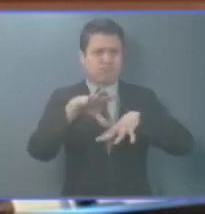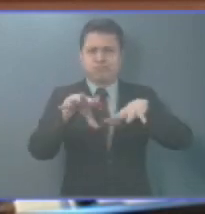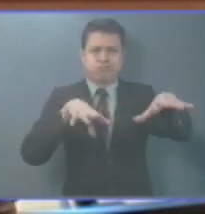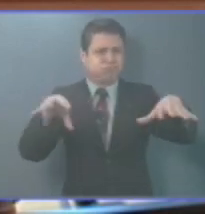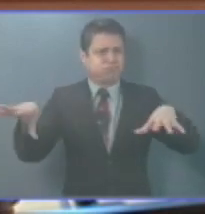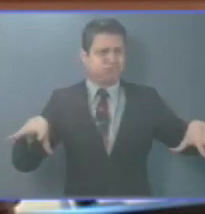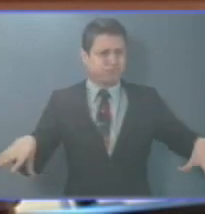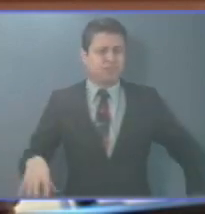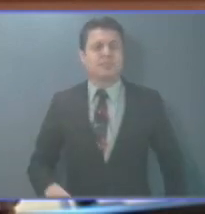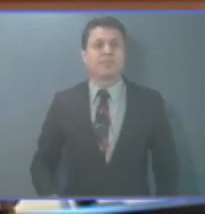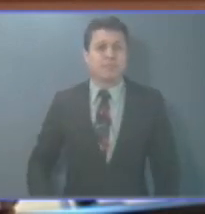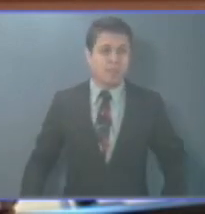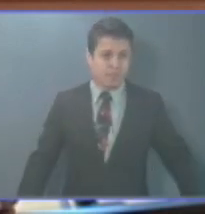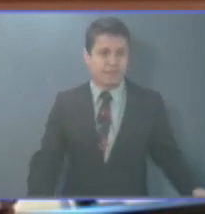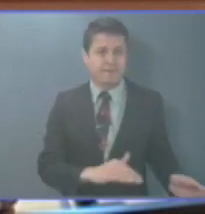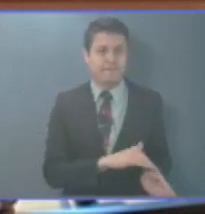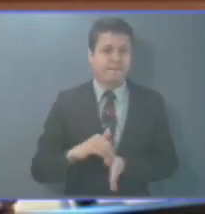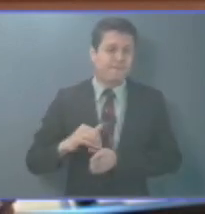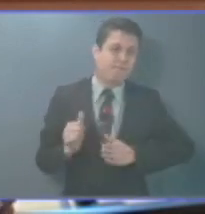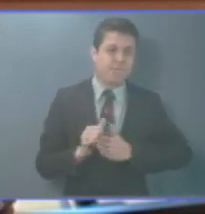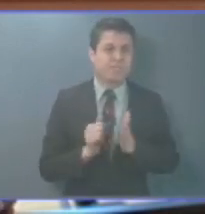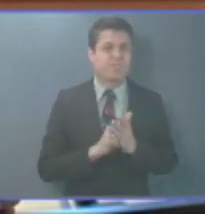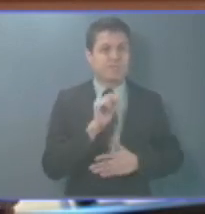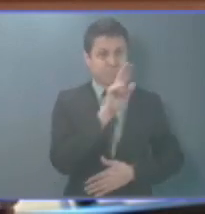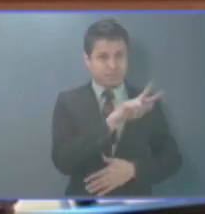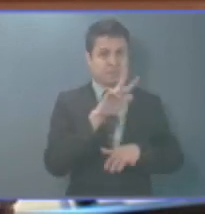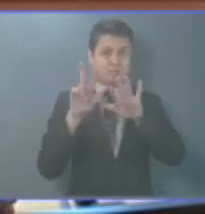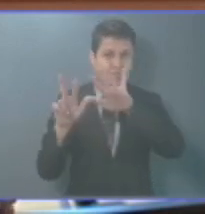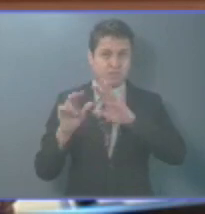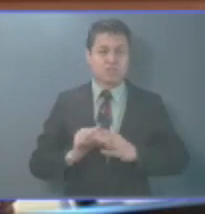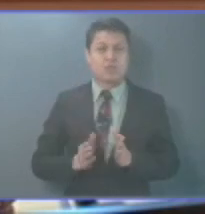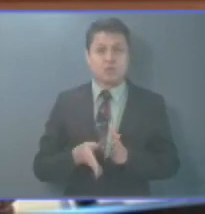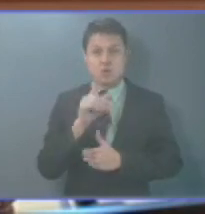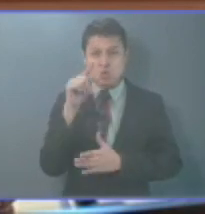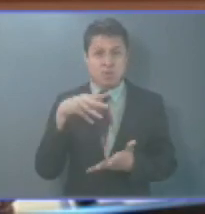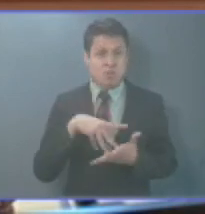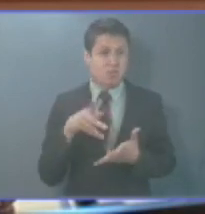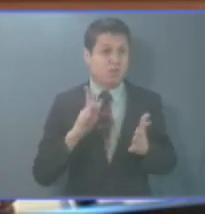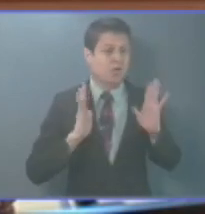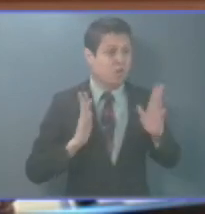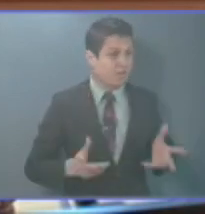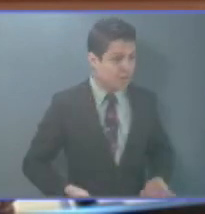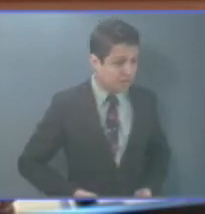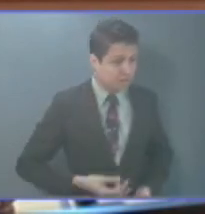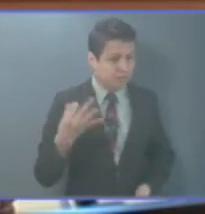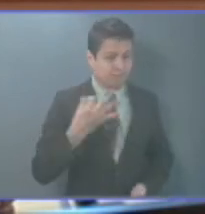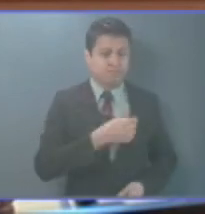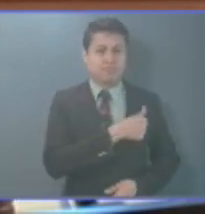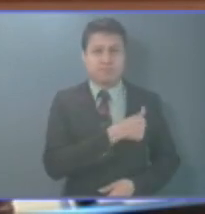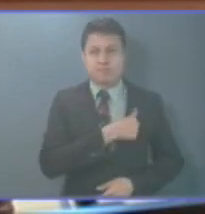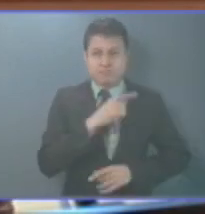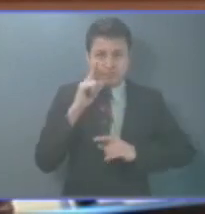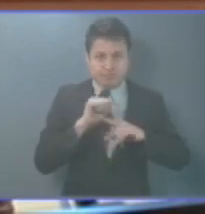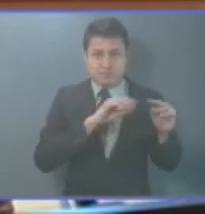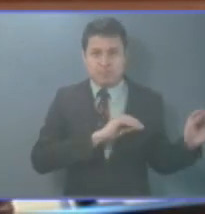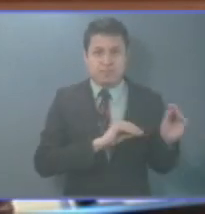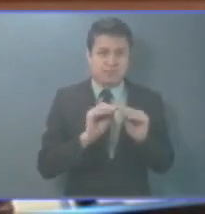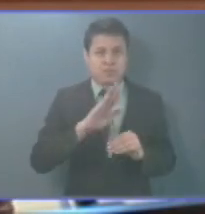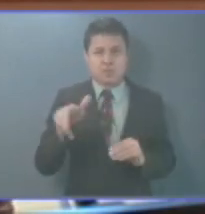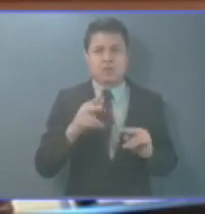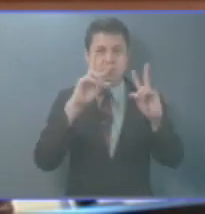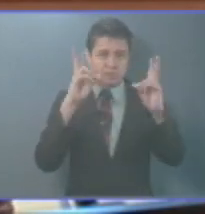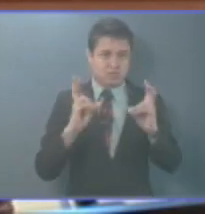artículo 38. Las instituciones públicas y privadas están obligadas a garantizar el cumplimiento de la normativa